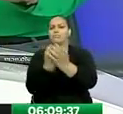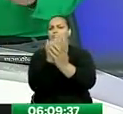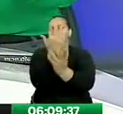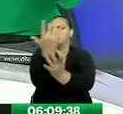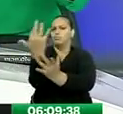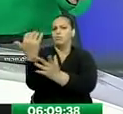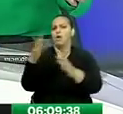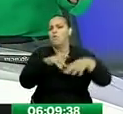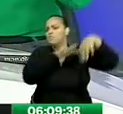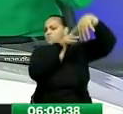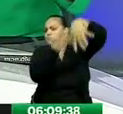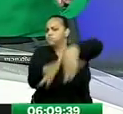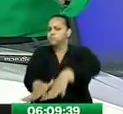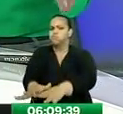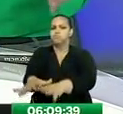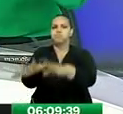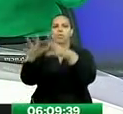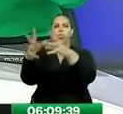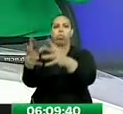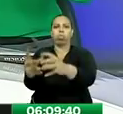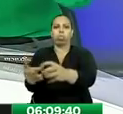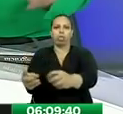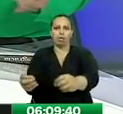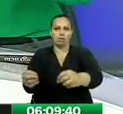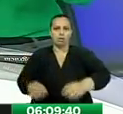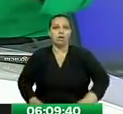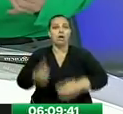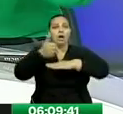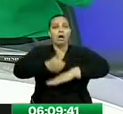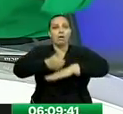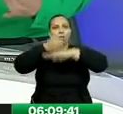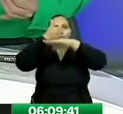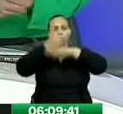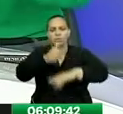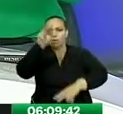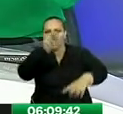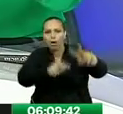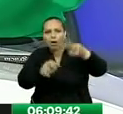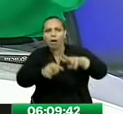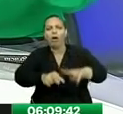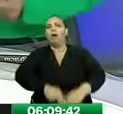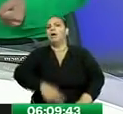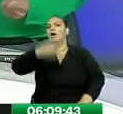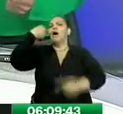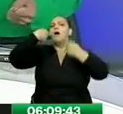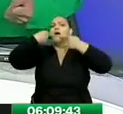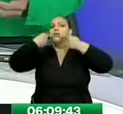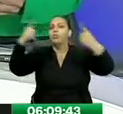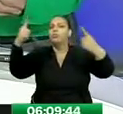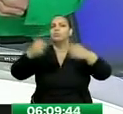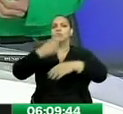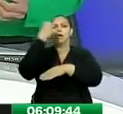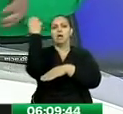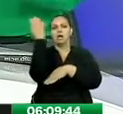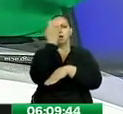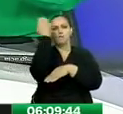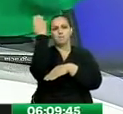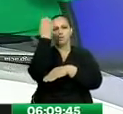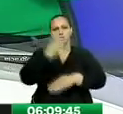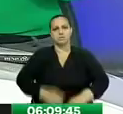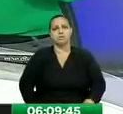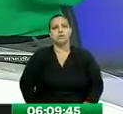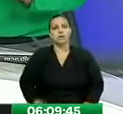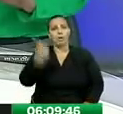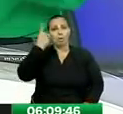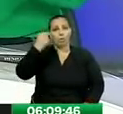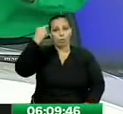motivo, se declaró en emergencia esa apartada zona selvática en la Amazonía. El gobierno nacional envió más